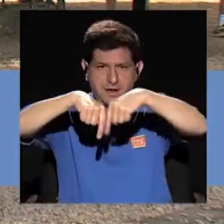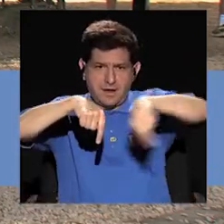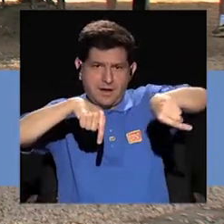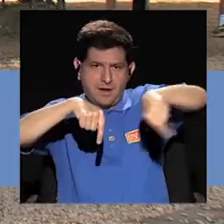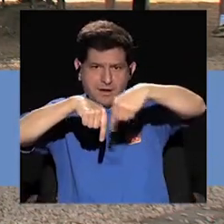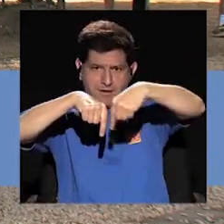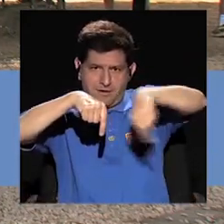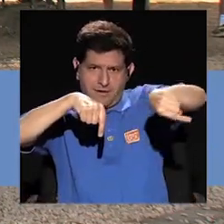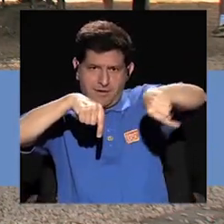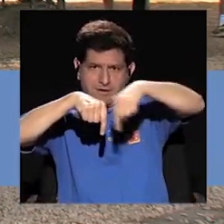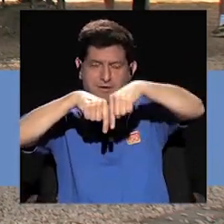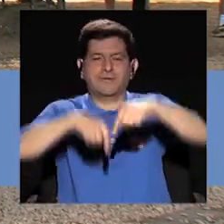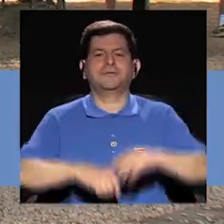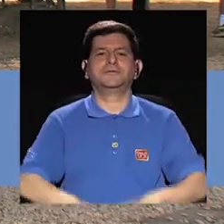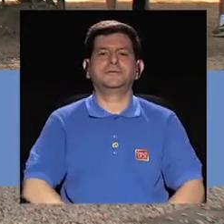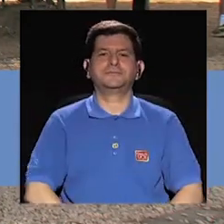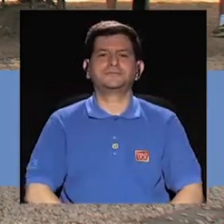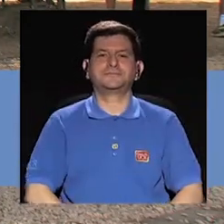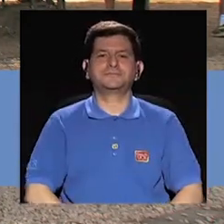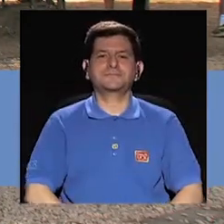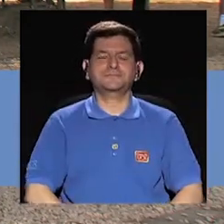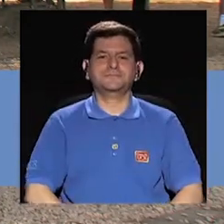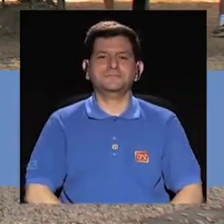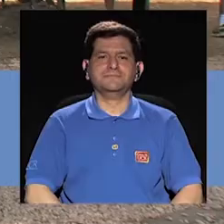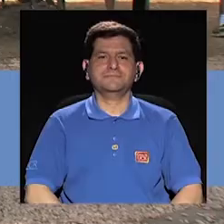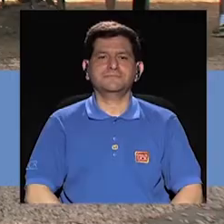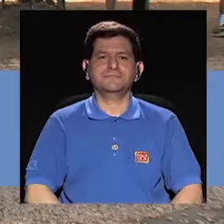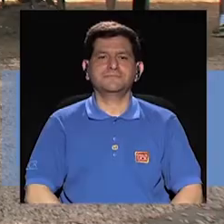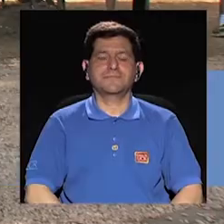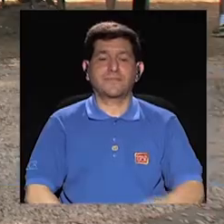y hacemos abducción de pierna.